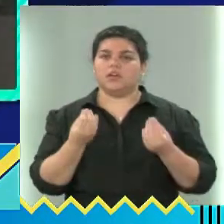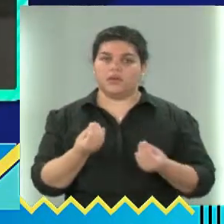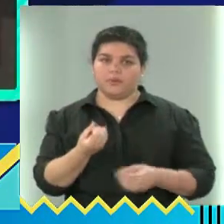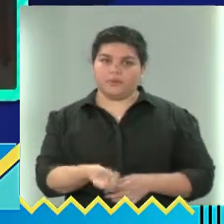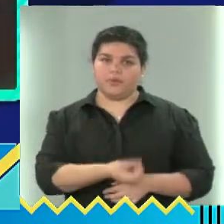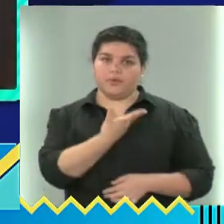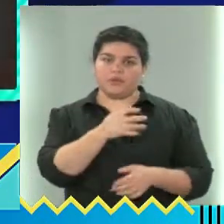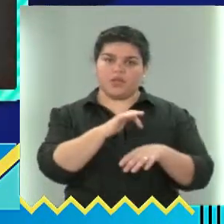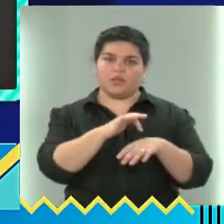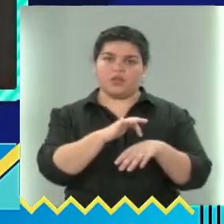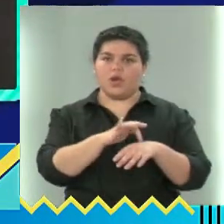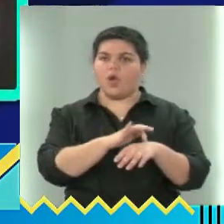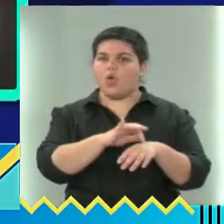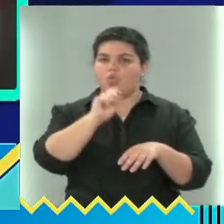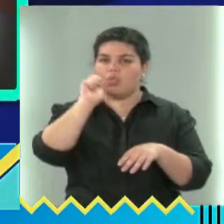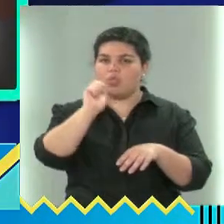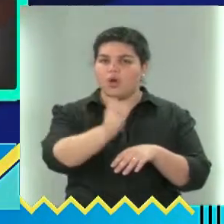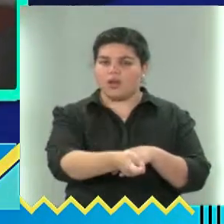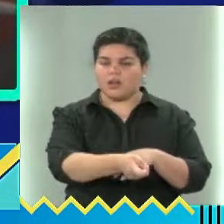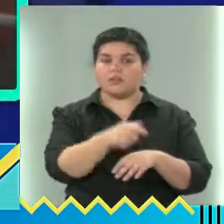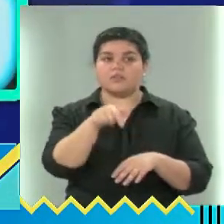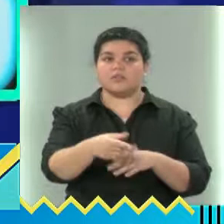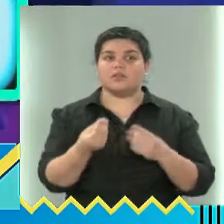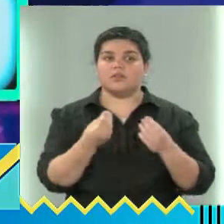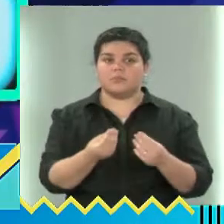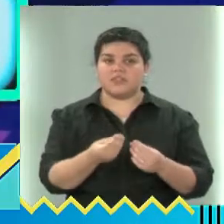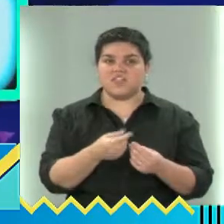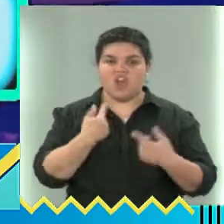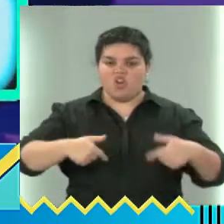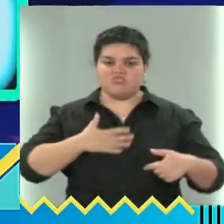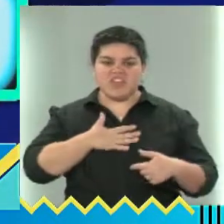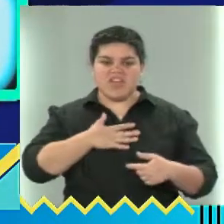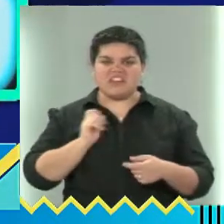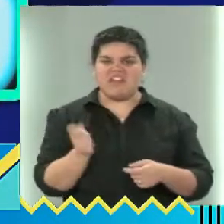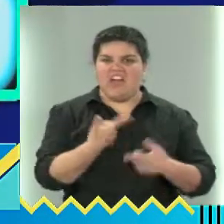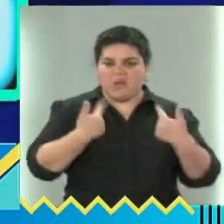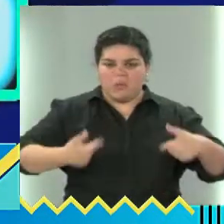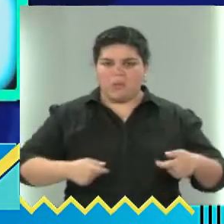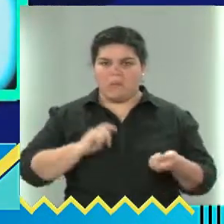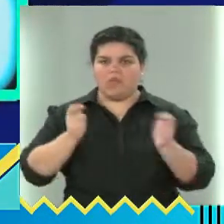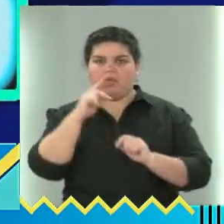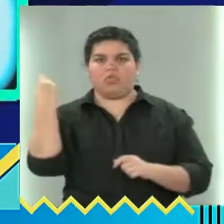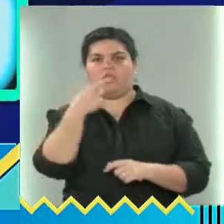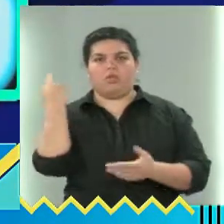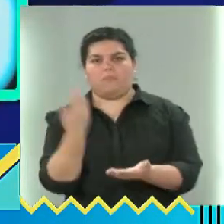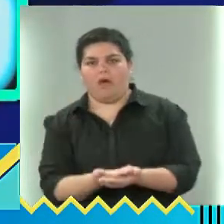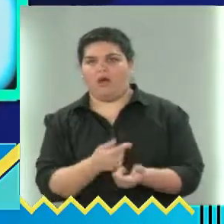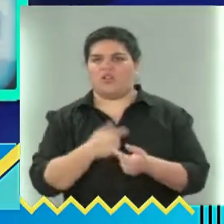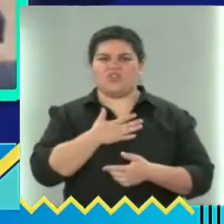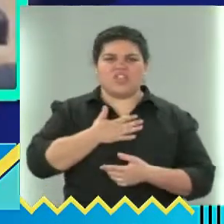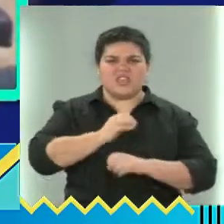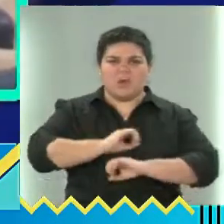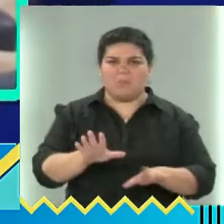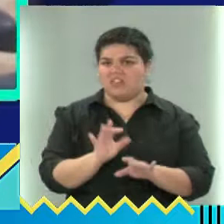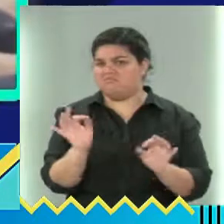que prácticamente reacciones adversas luego de la donación no tenemos. Esto es de que se desmayen o que se sientan mal luego